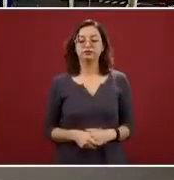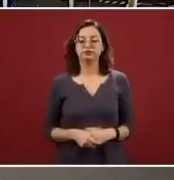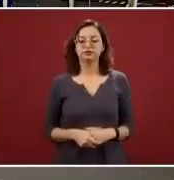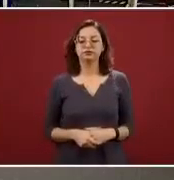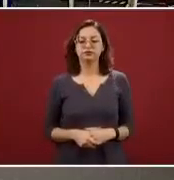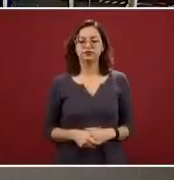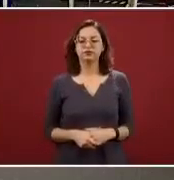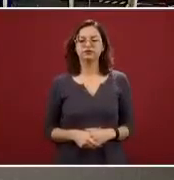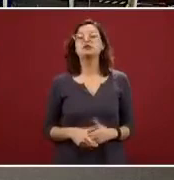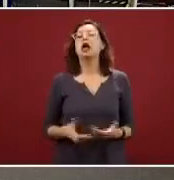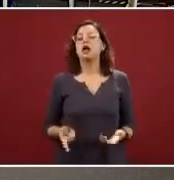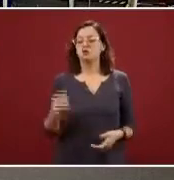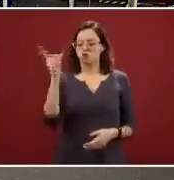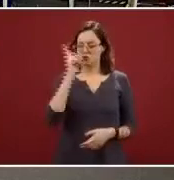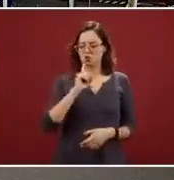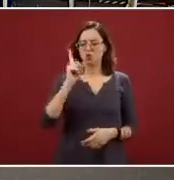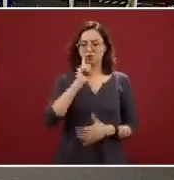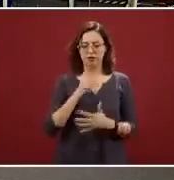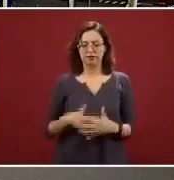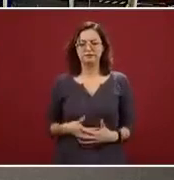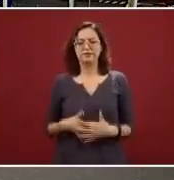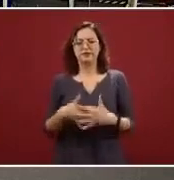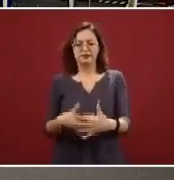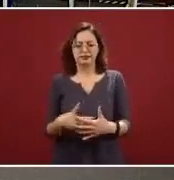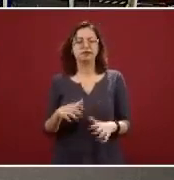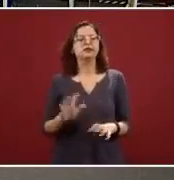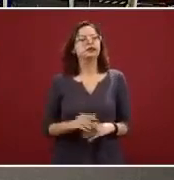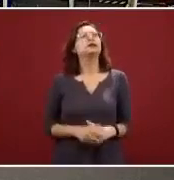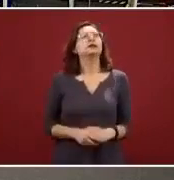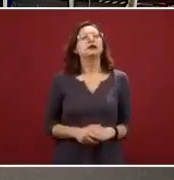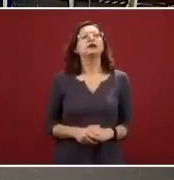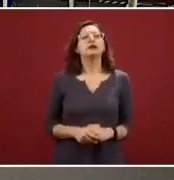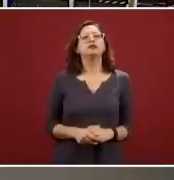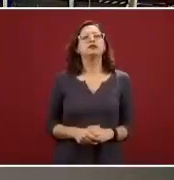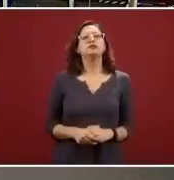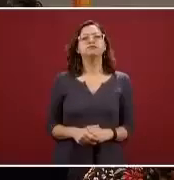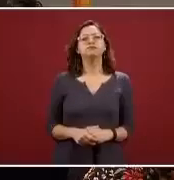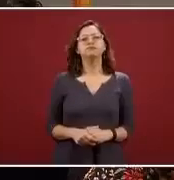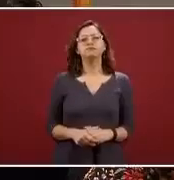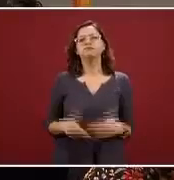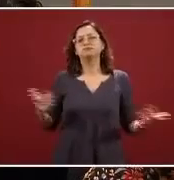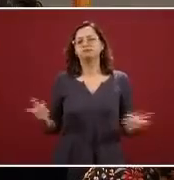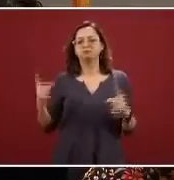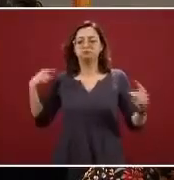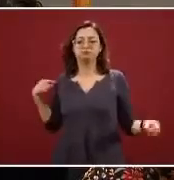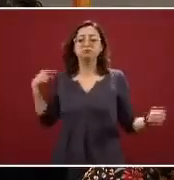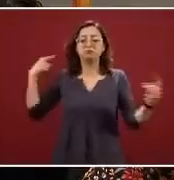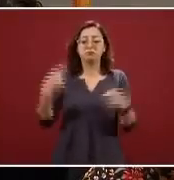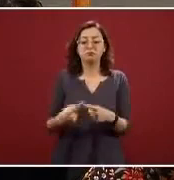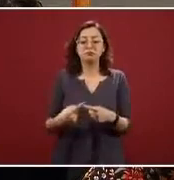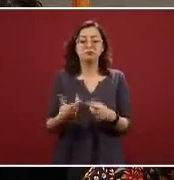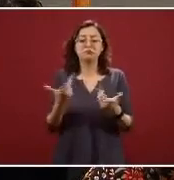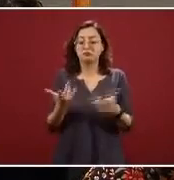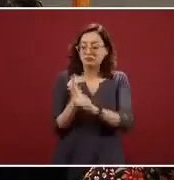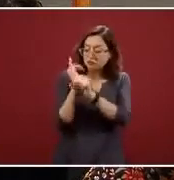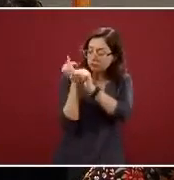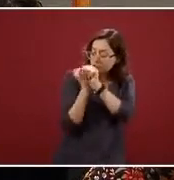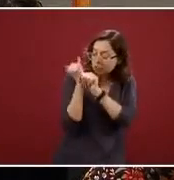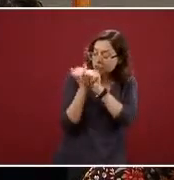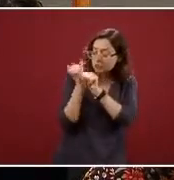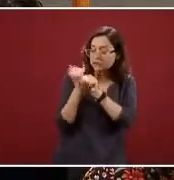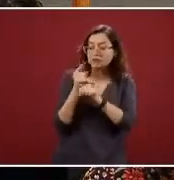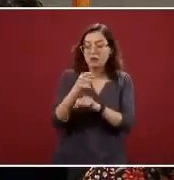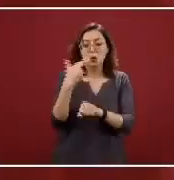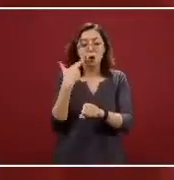Mujeres embarazadas, de la información que hasta el momento ha presentado el componente de atención médica, pero sobre todo el de investigación científica a cargo del doctor